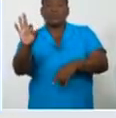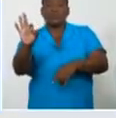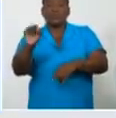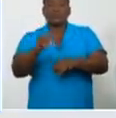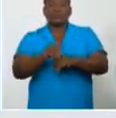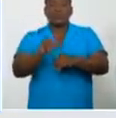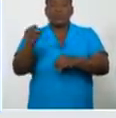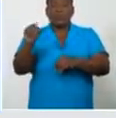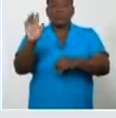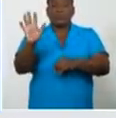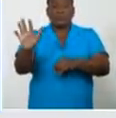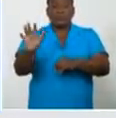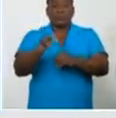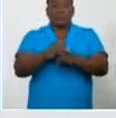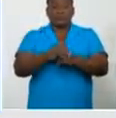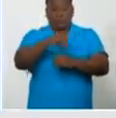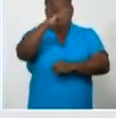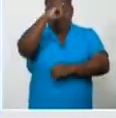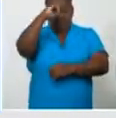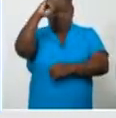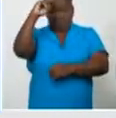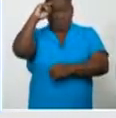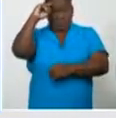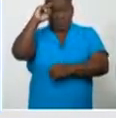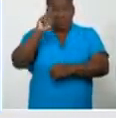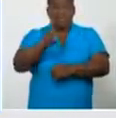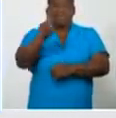258,5, Santi Espíritu con